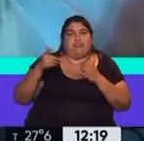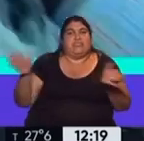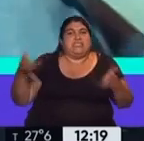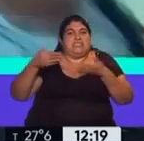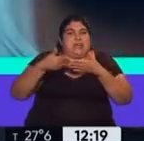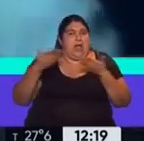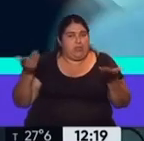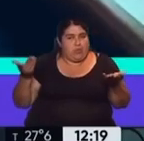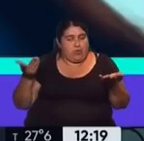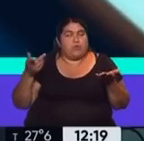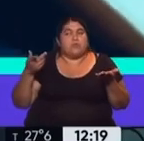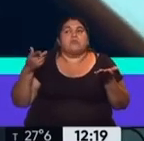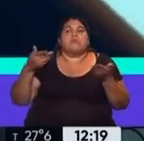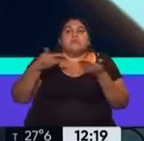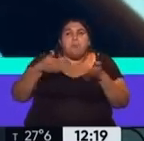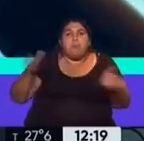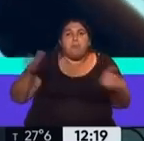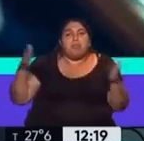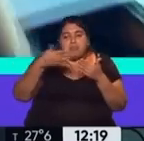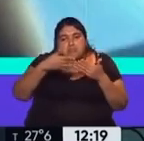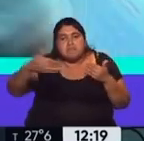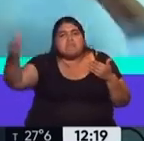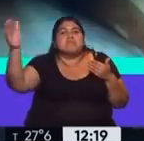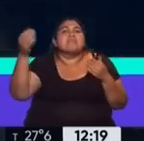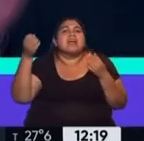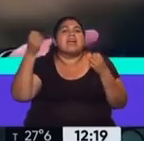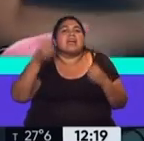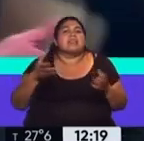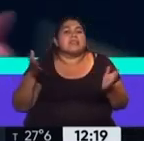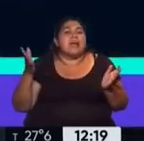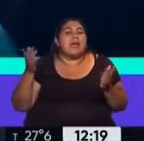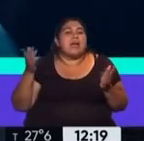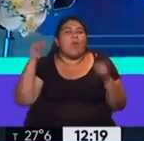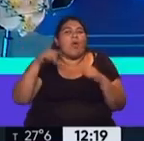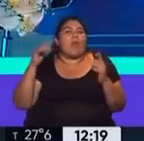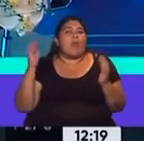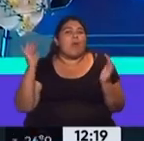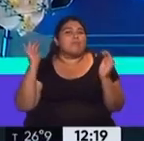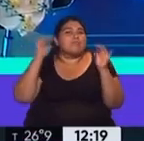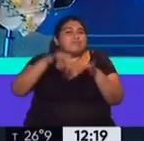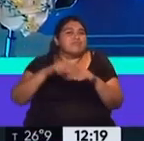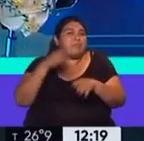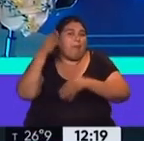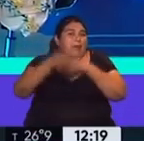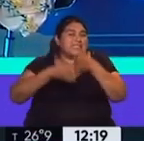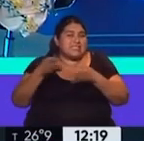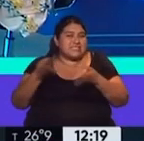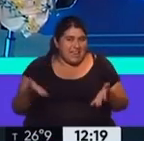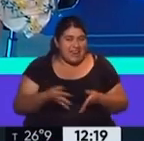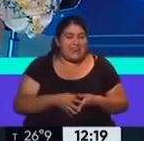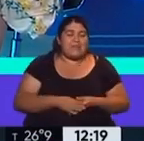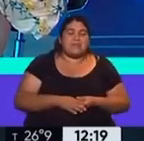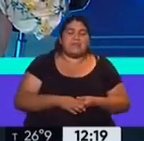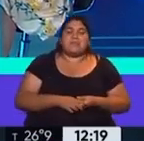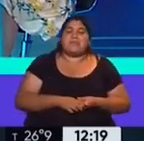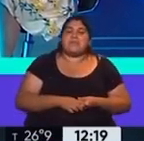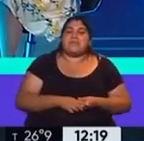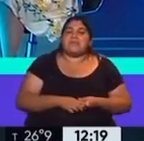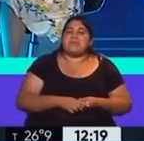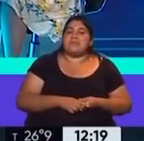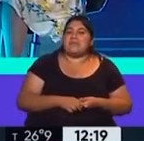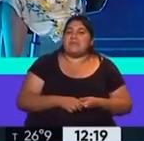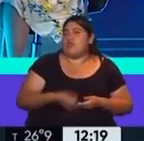presencialidad de qué manera después de tanta virtualidad se vuelve a la presencialidad bueno a ver tampoco